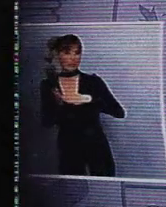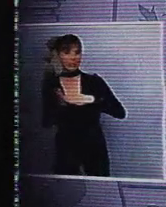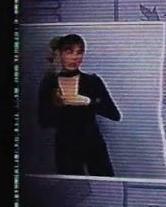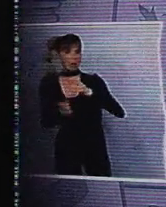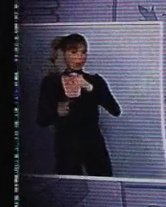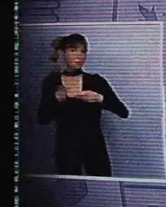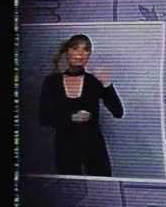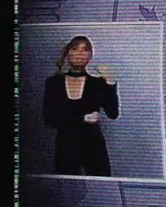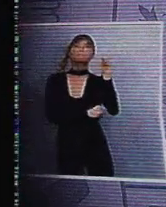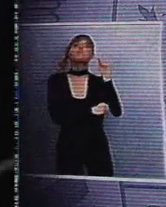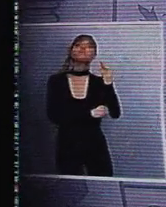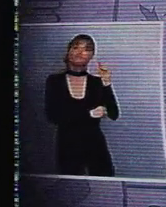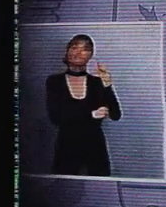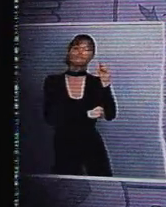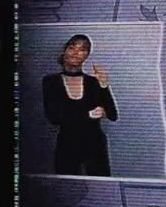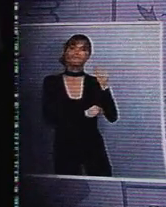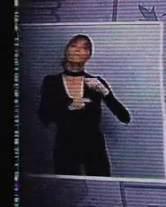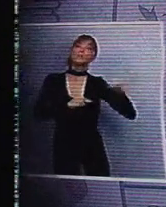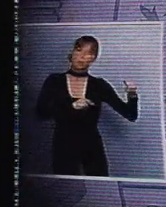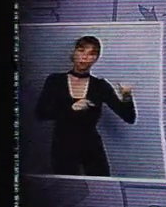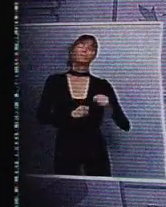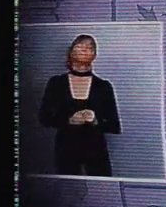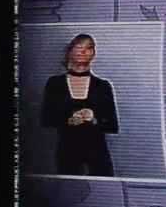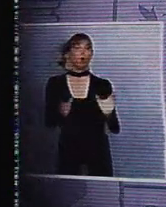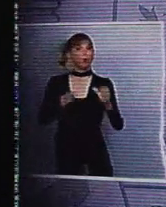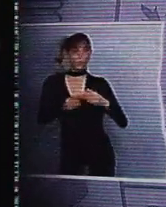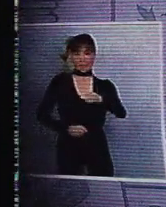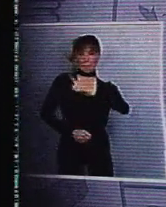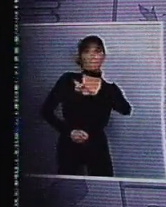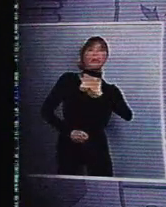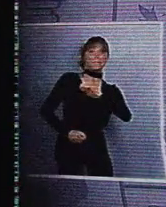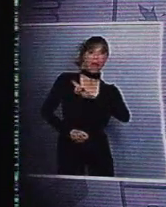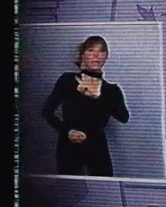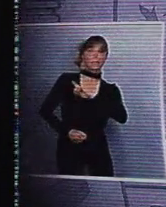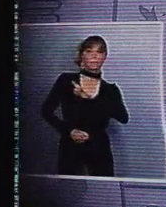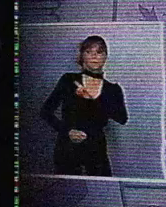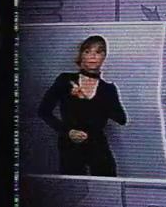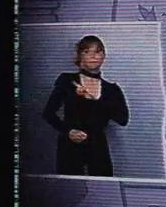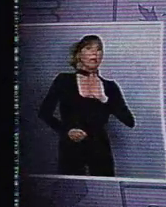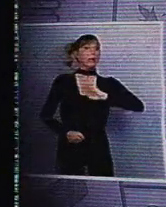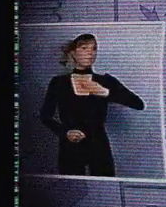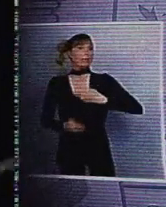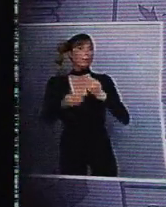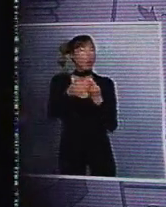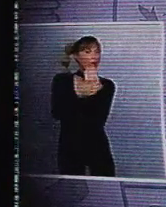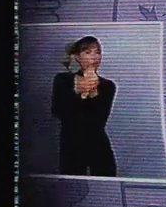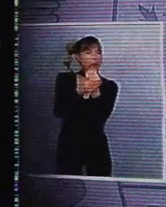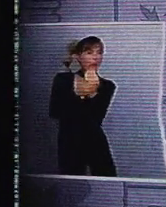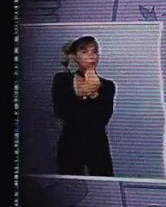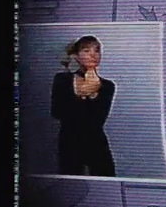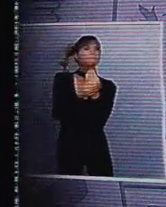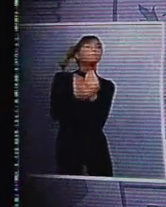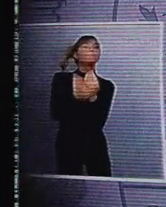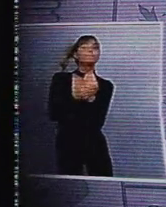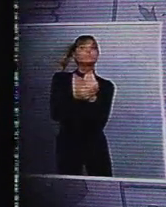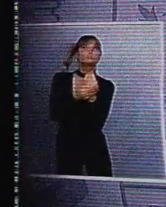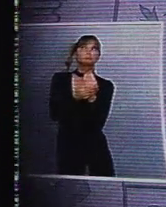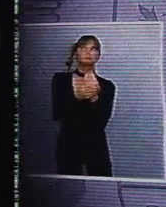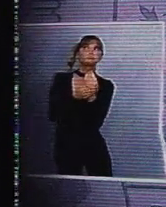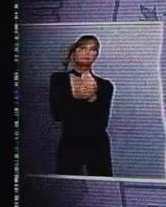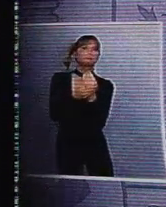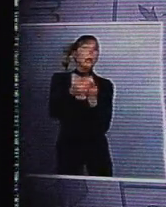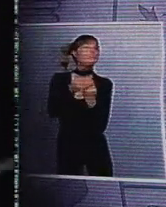sido atendidas pero no lo fueron las autoridades ignoraron deliberadamente los avisos de las 12 horas